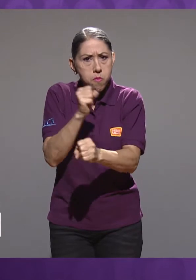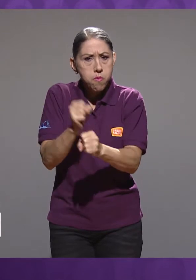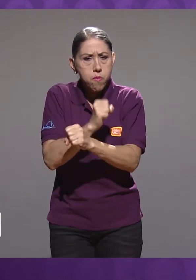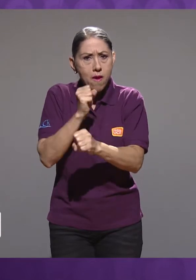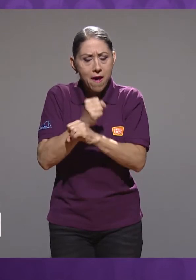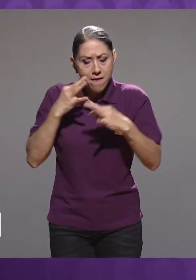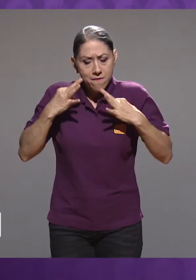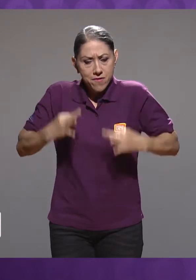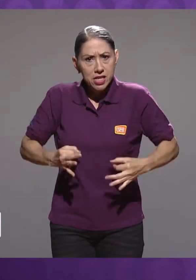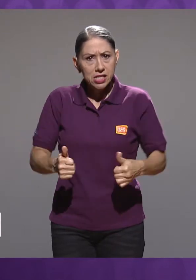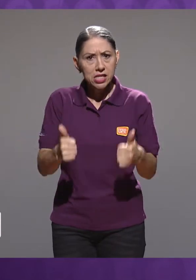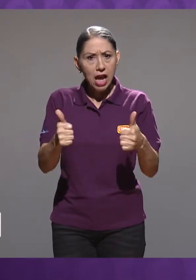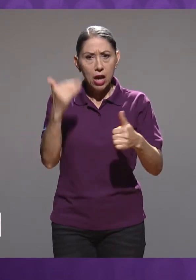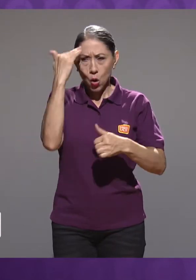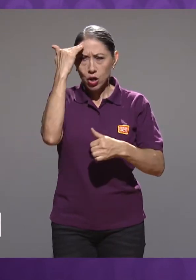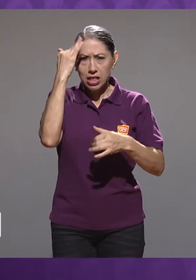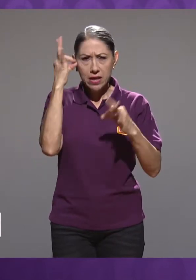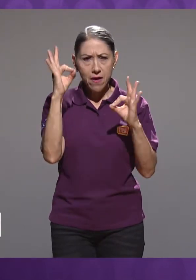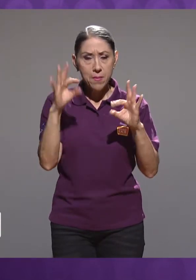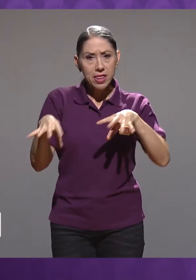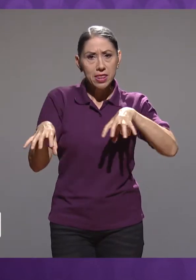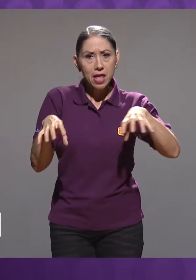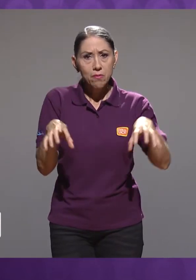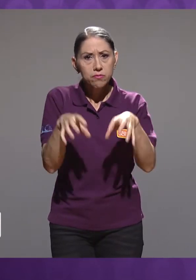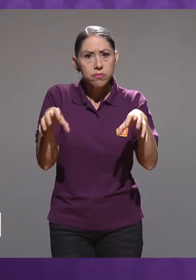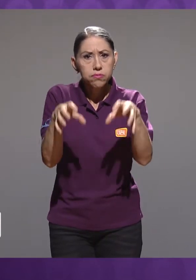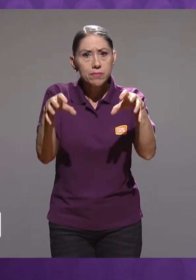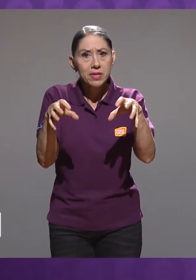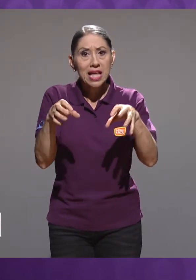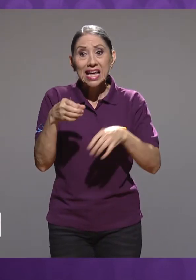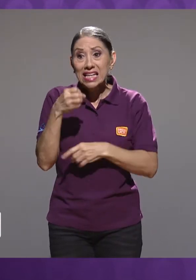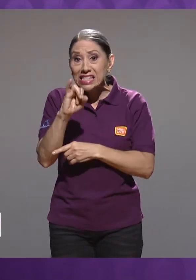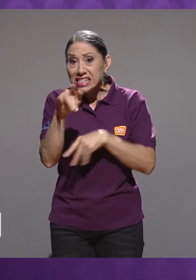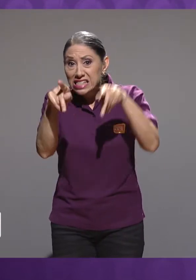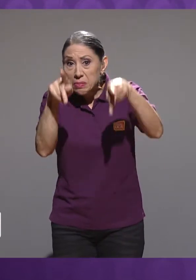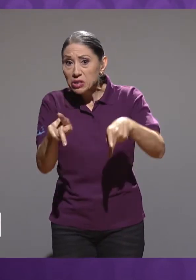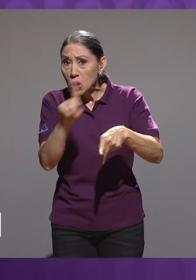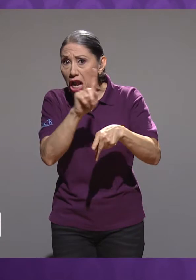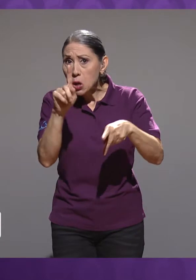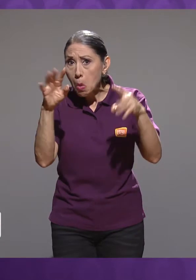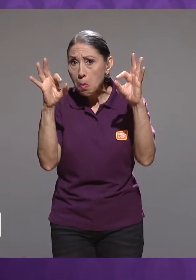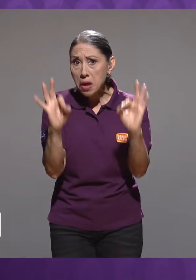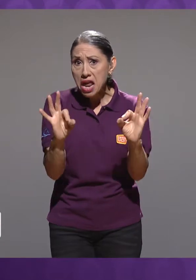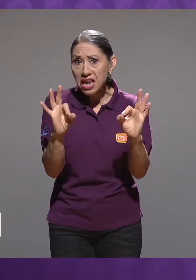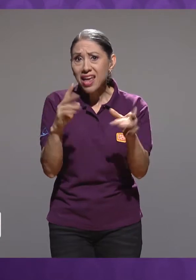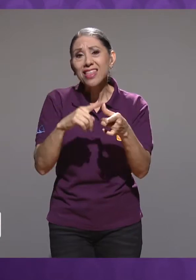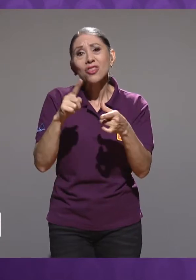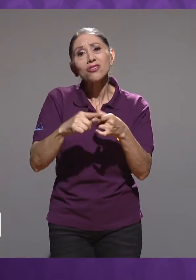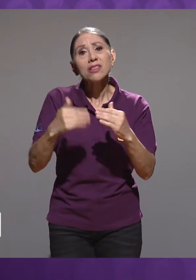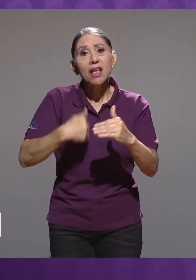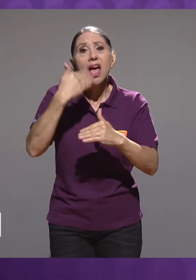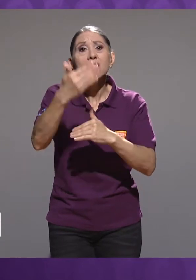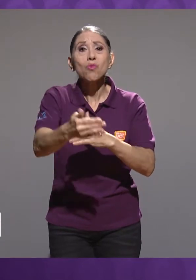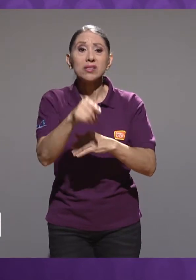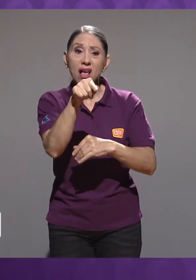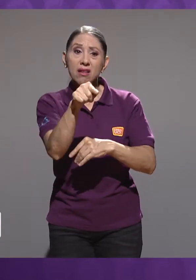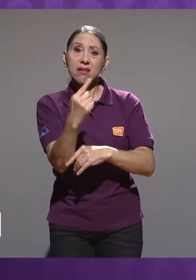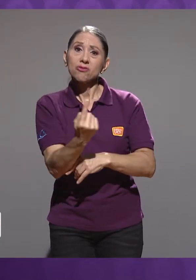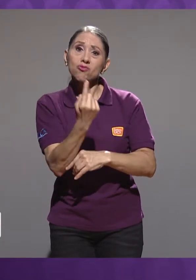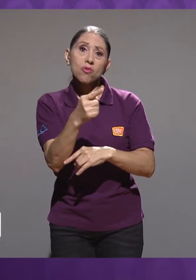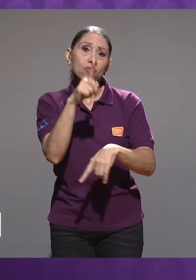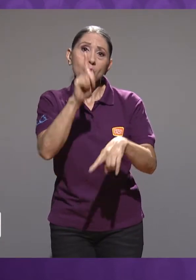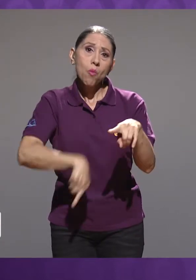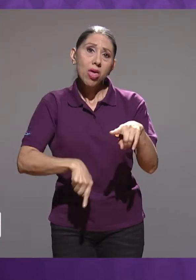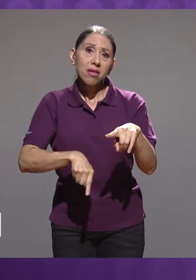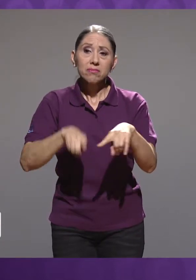cognitivamente. Si no logramos que una persona esté bien, esa persona tarde o temprano va a entrar en dependencia y va